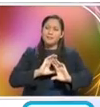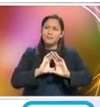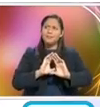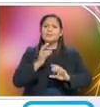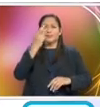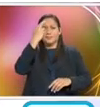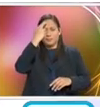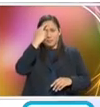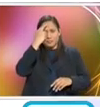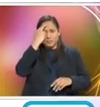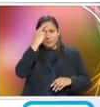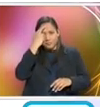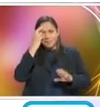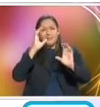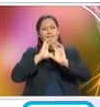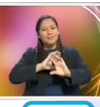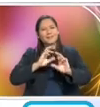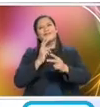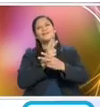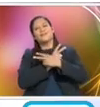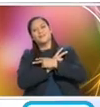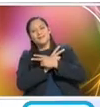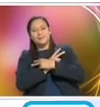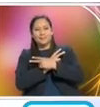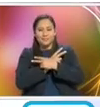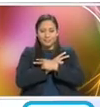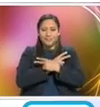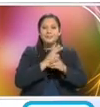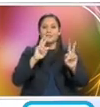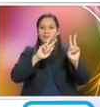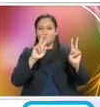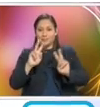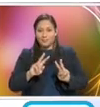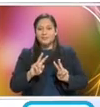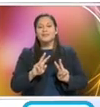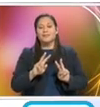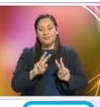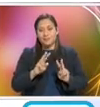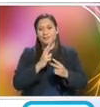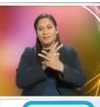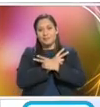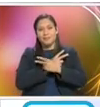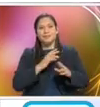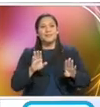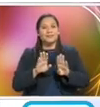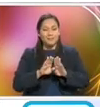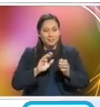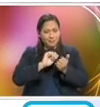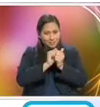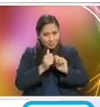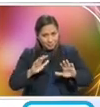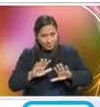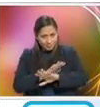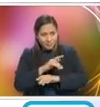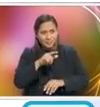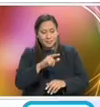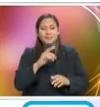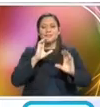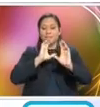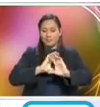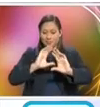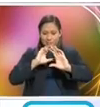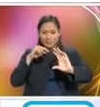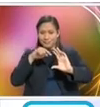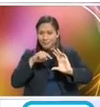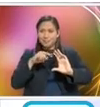no recuerda aquella canción de vacación, aquella canción de verano? Pues de las vacaciones, de cómo han evolucionado y de las canciones que generalmente